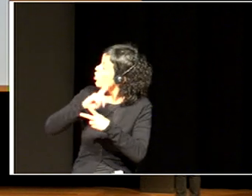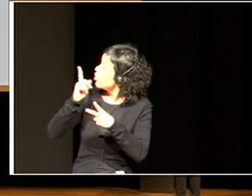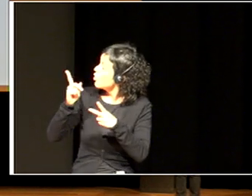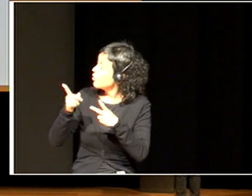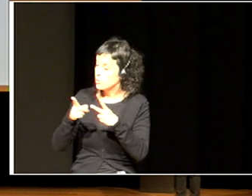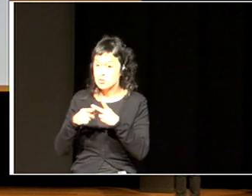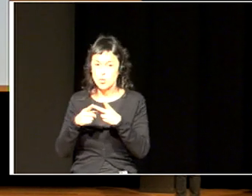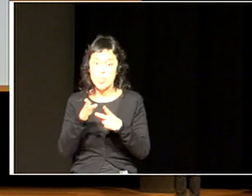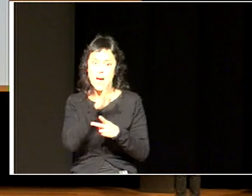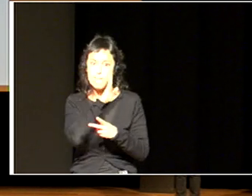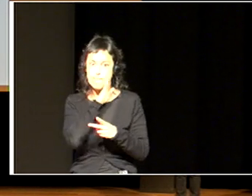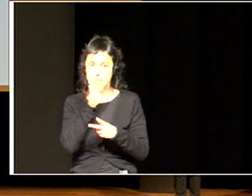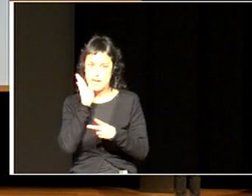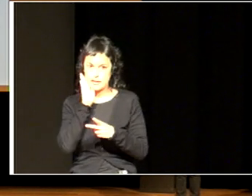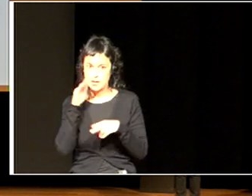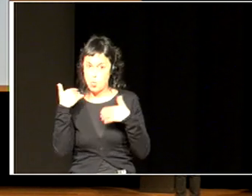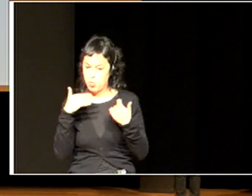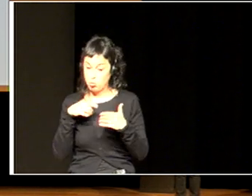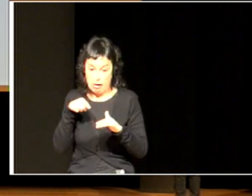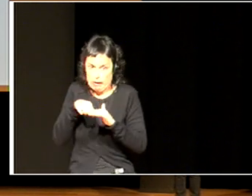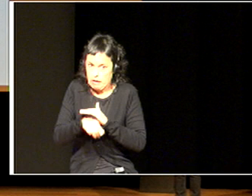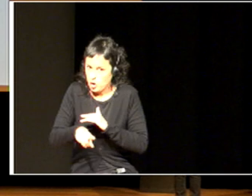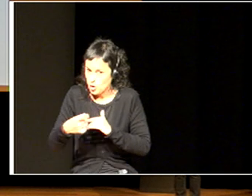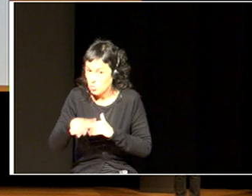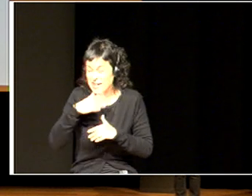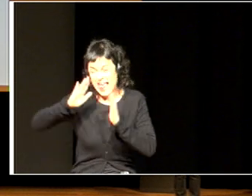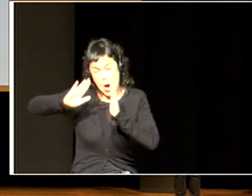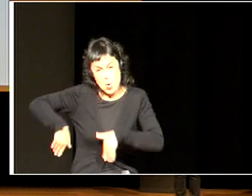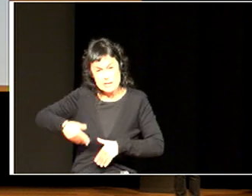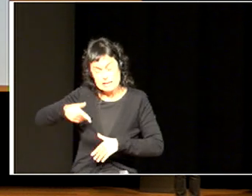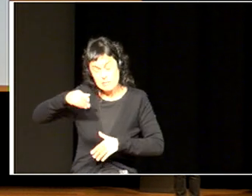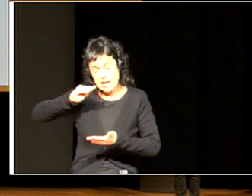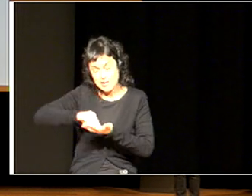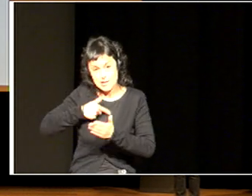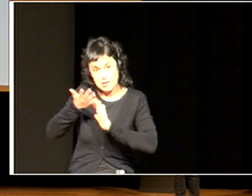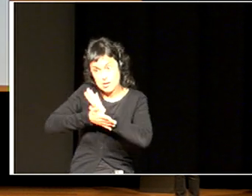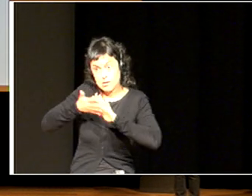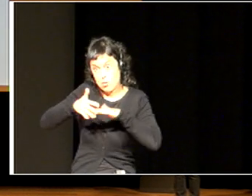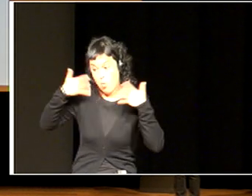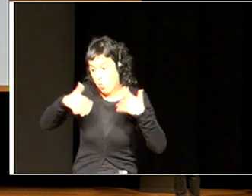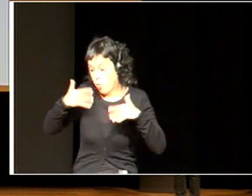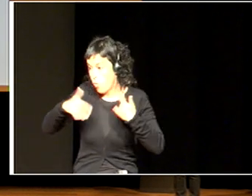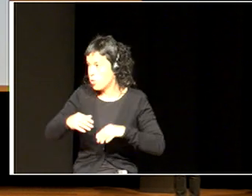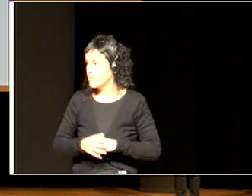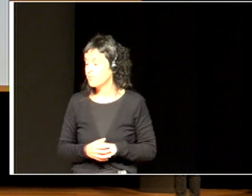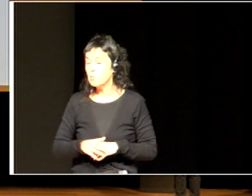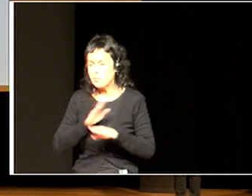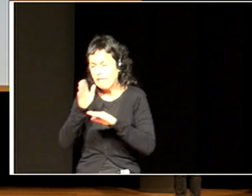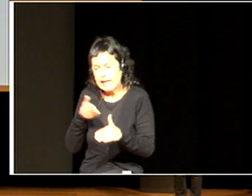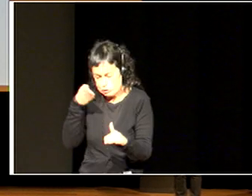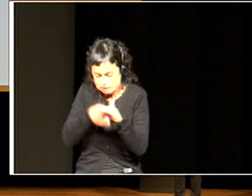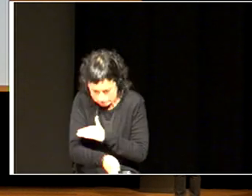la última vez que me metí uy casi no salgo solo os voy a decir una cosa porque al final me tocará y